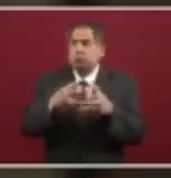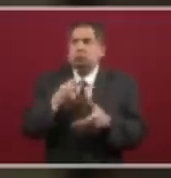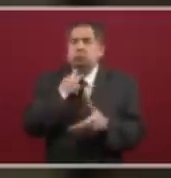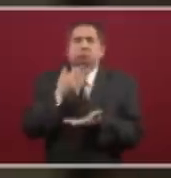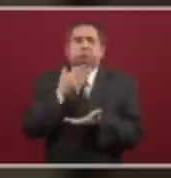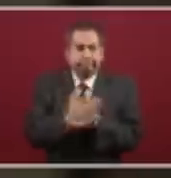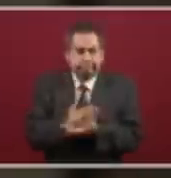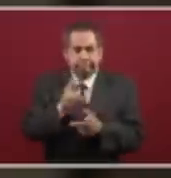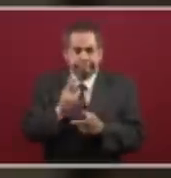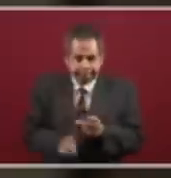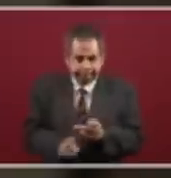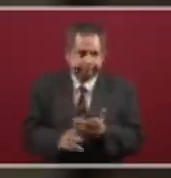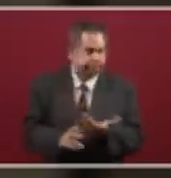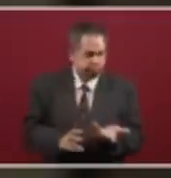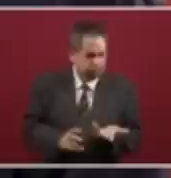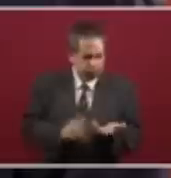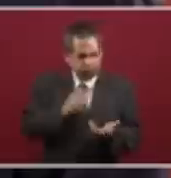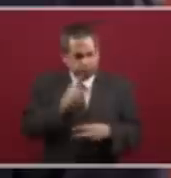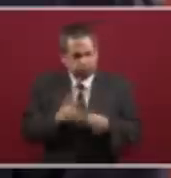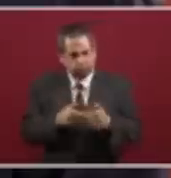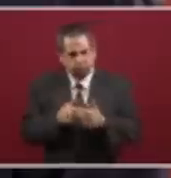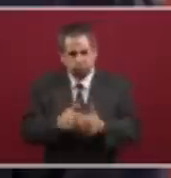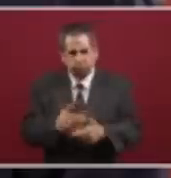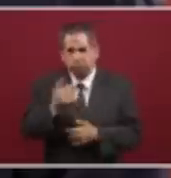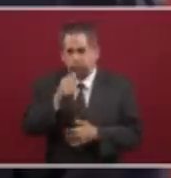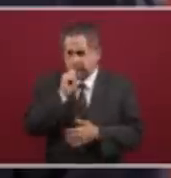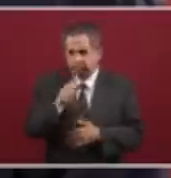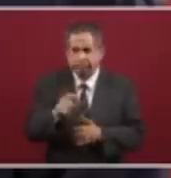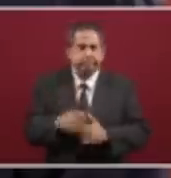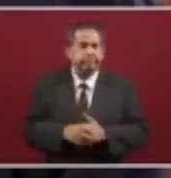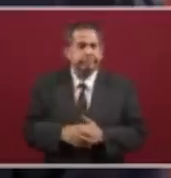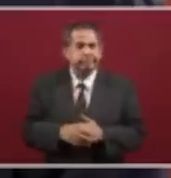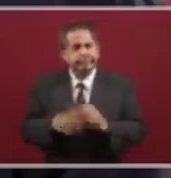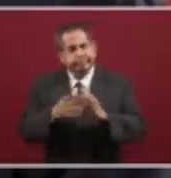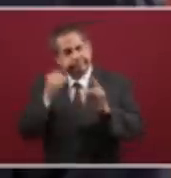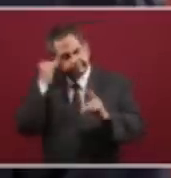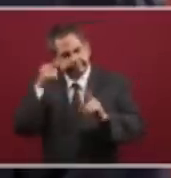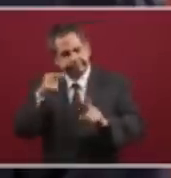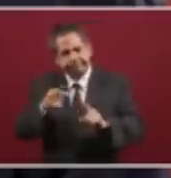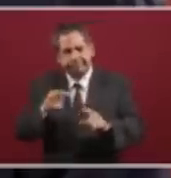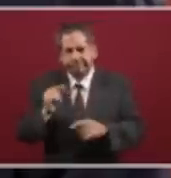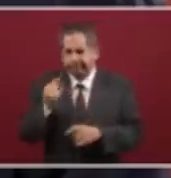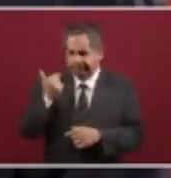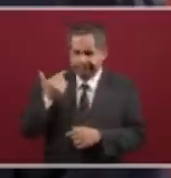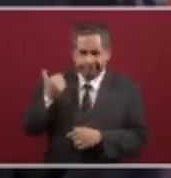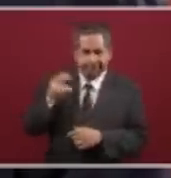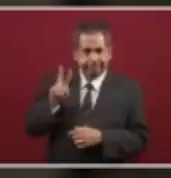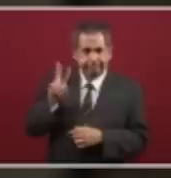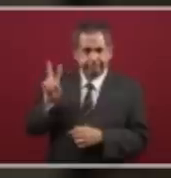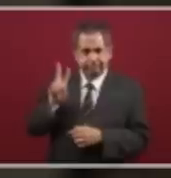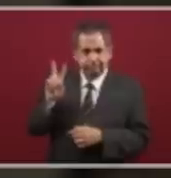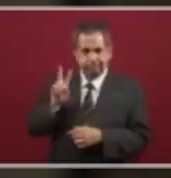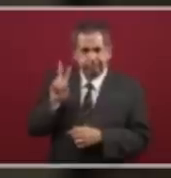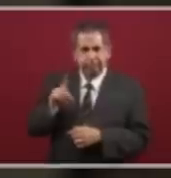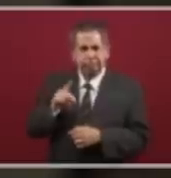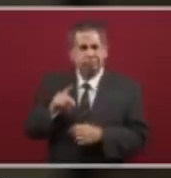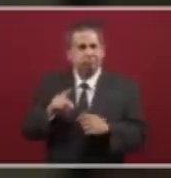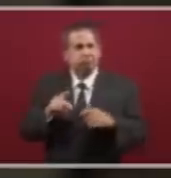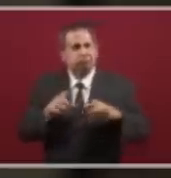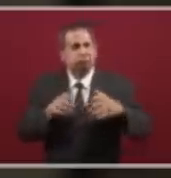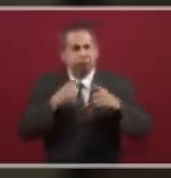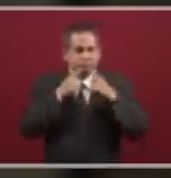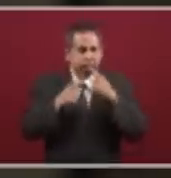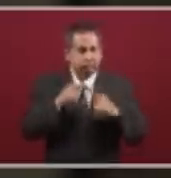tener un traspiés de este tamaño y en la misma tónica y apenas el viernes una serie de decisiones que